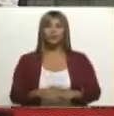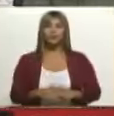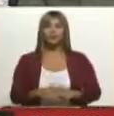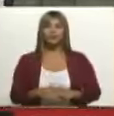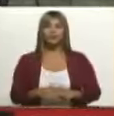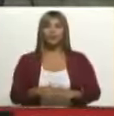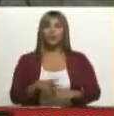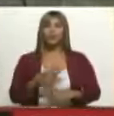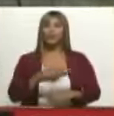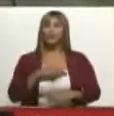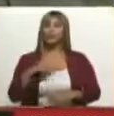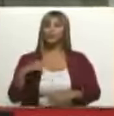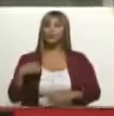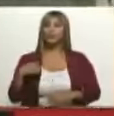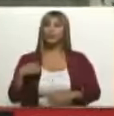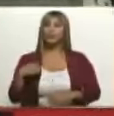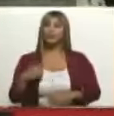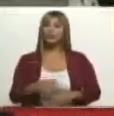Nosotros